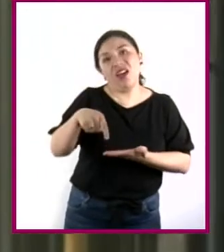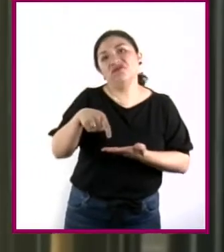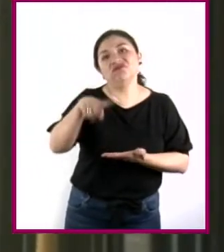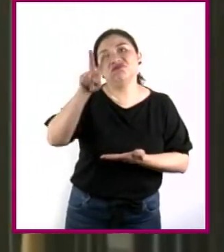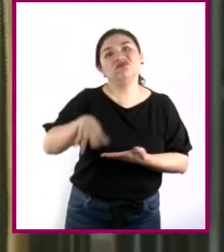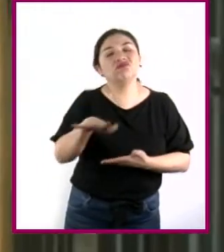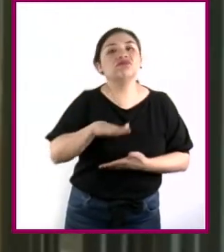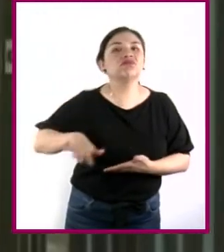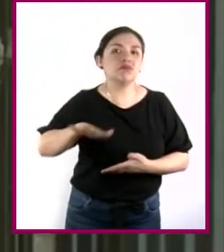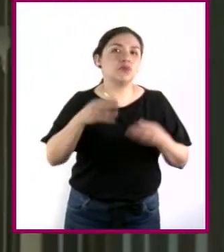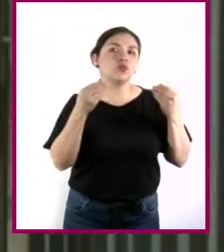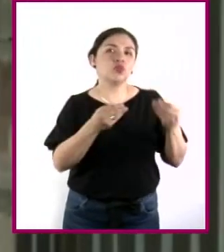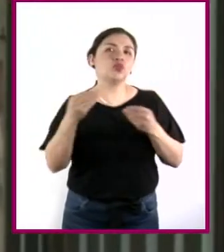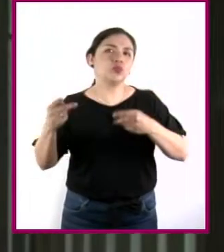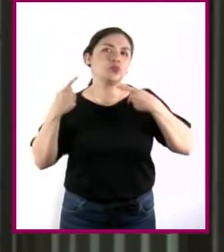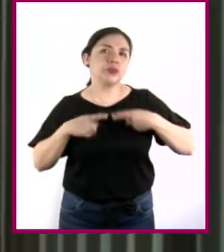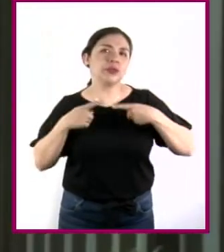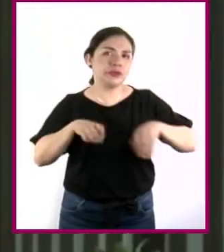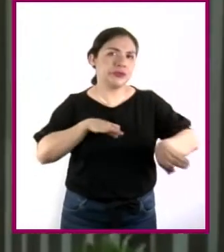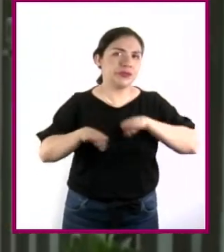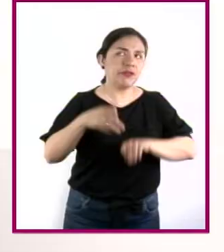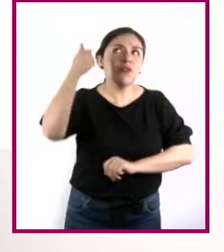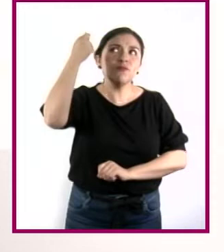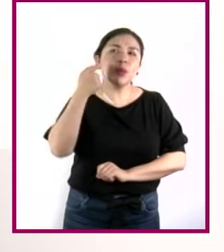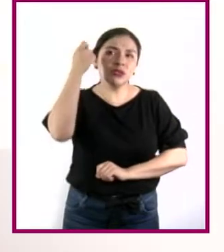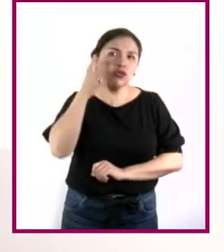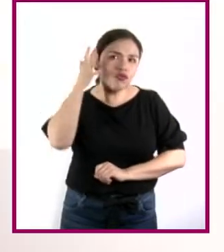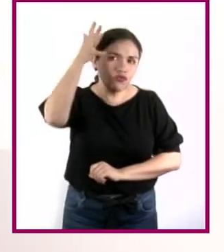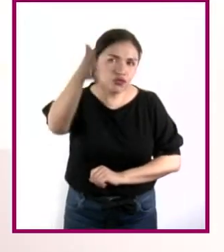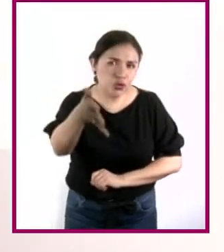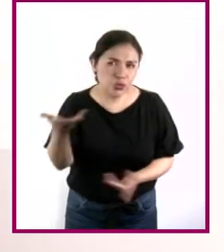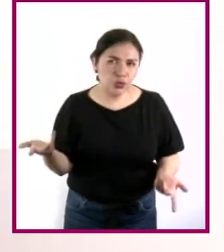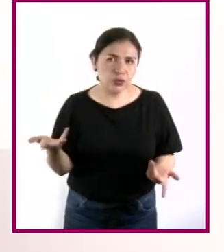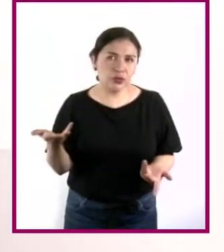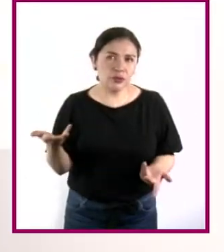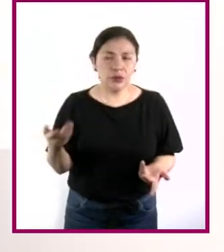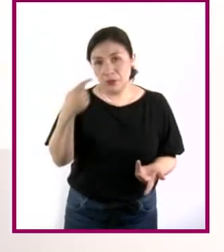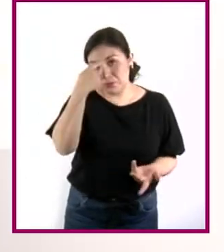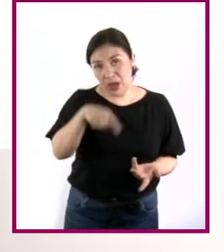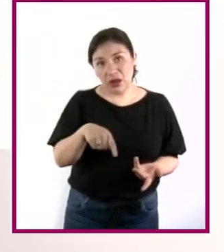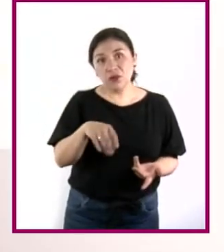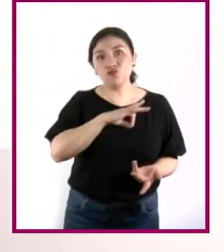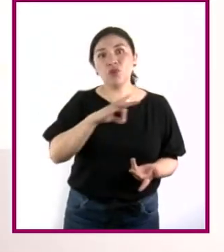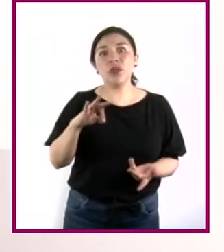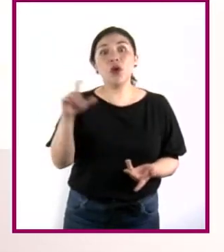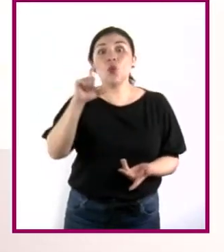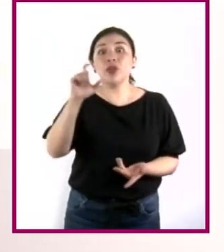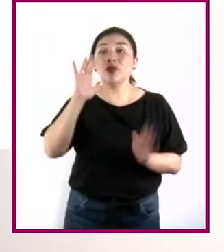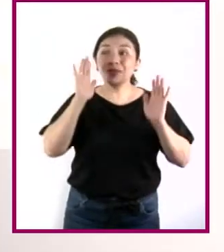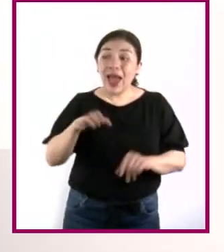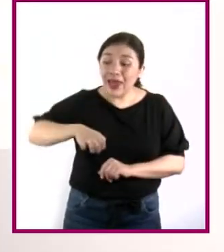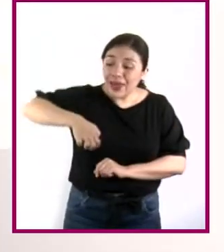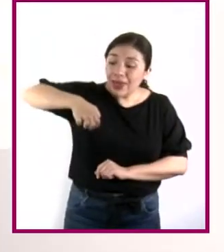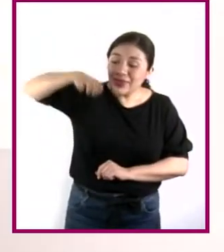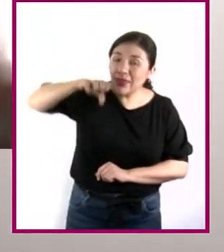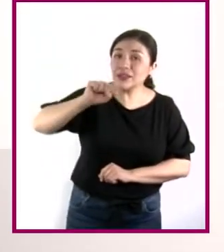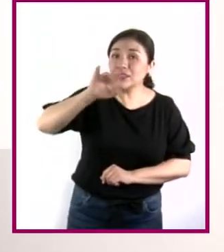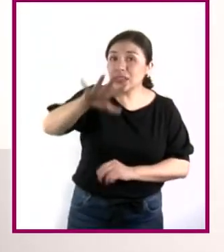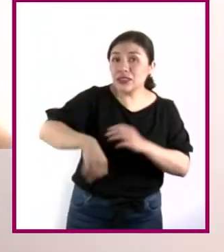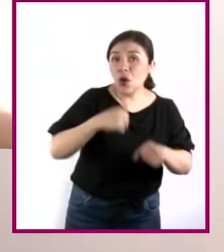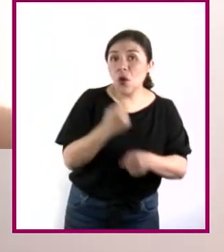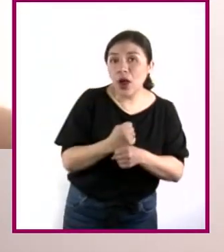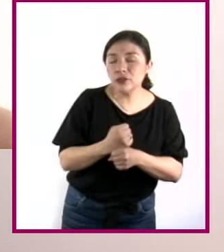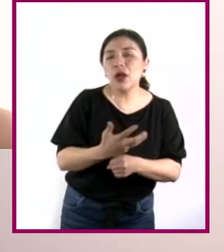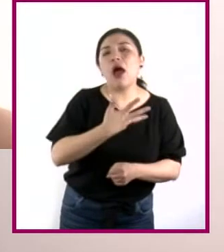definitivamente al pensionado jubilado para llegar cuando lleguemos a los